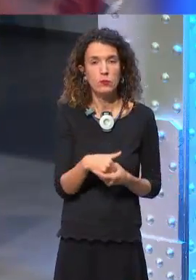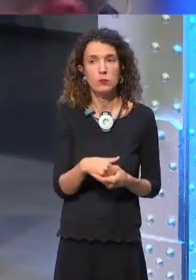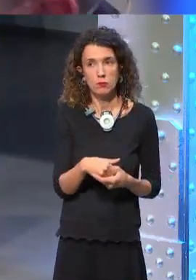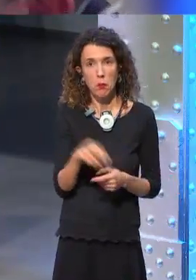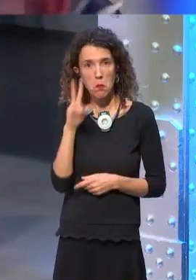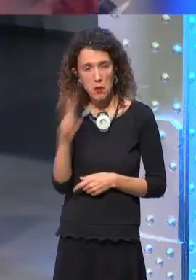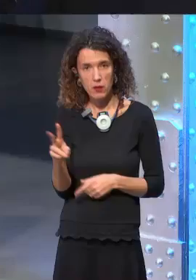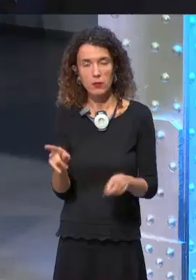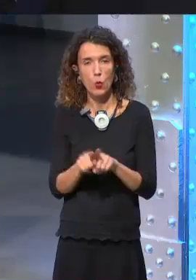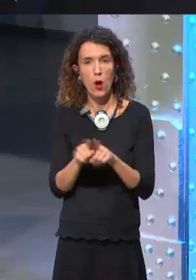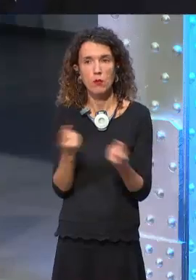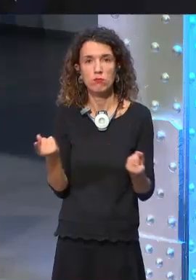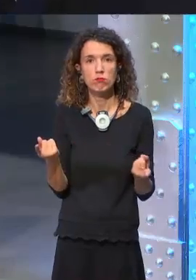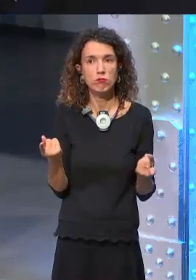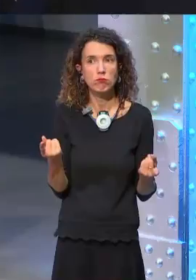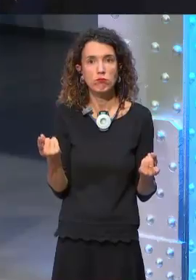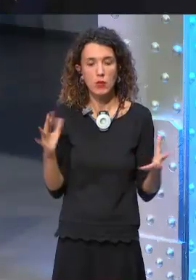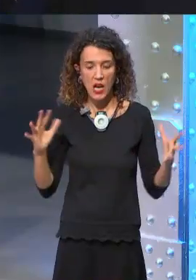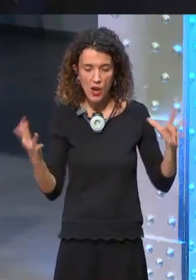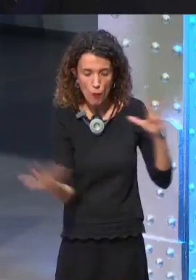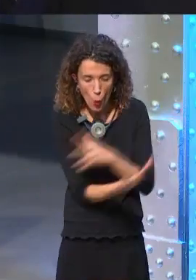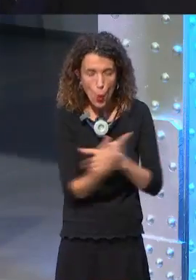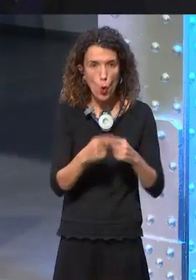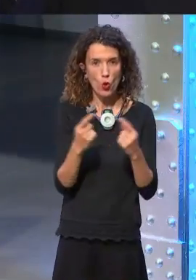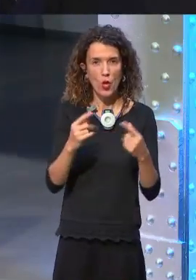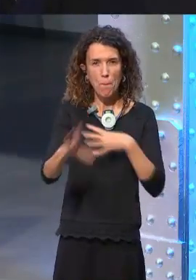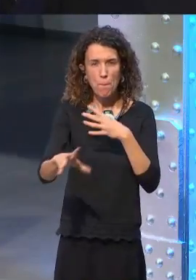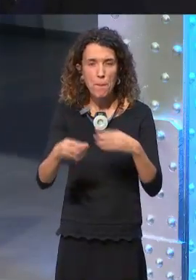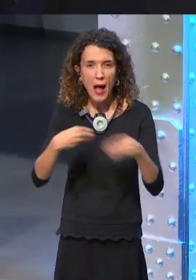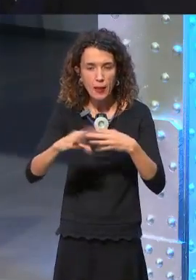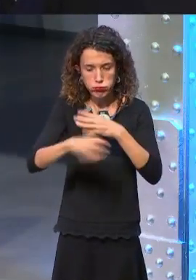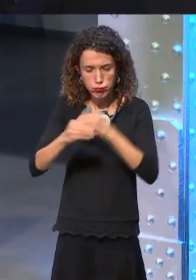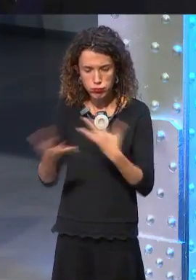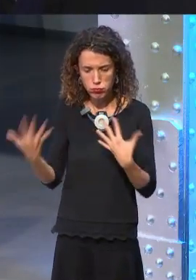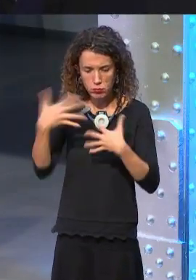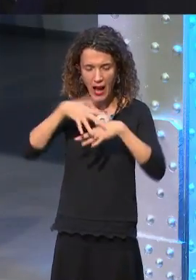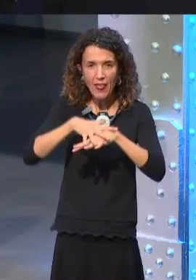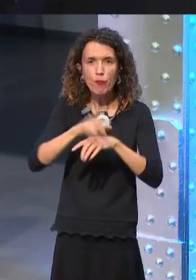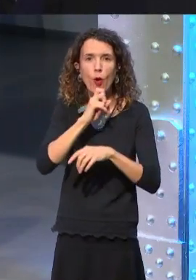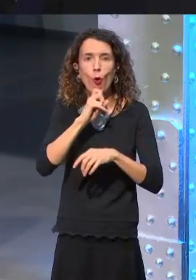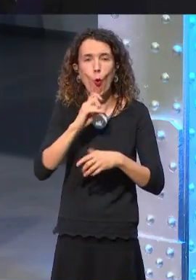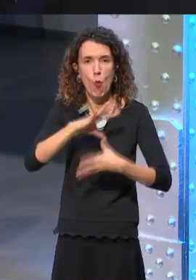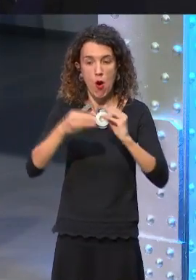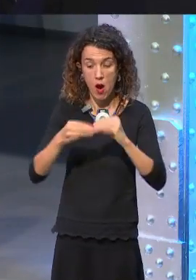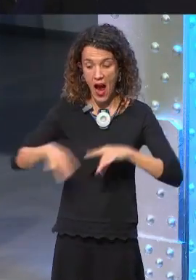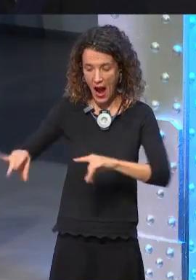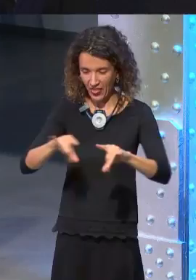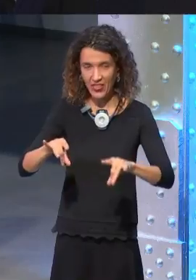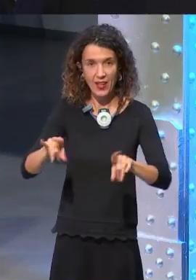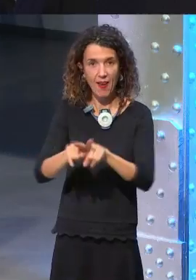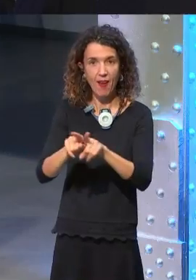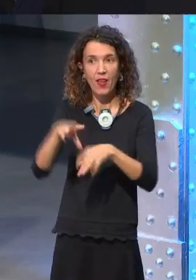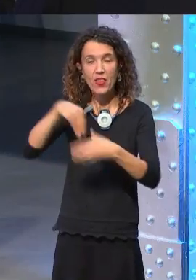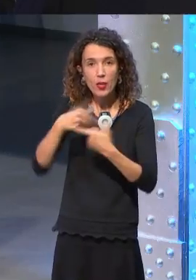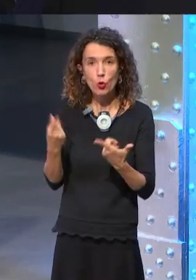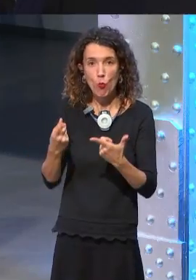vas a ver cómo evolucionan, cómo se agregan los materiales, cómo se ensamblan. En el caso de la arcilla, cómo se agrega